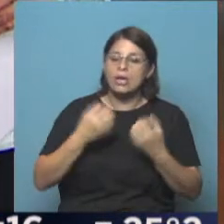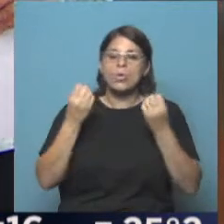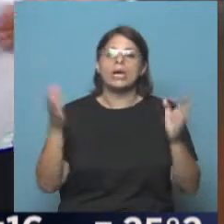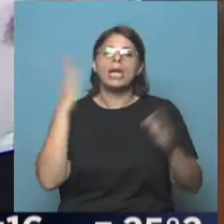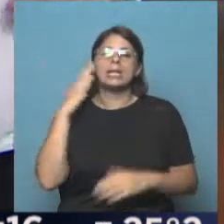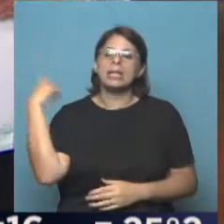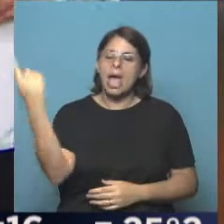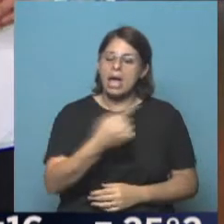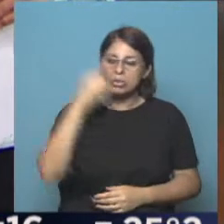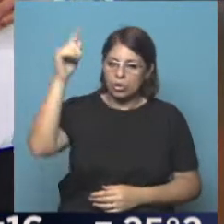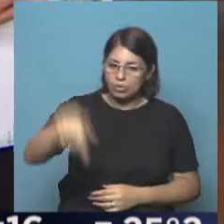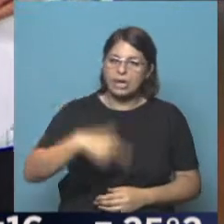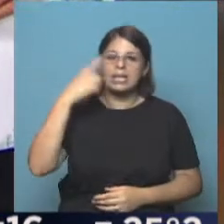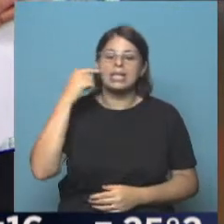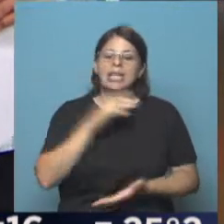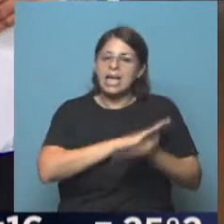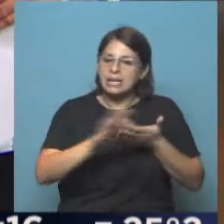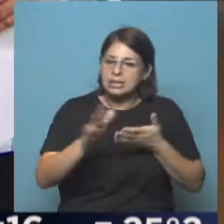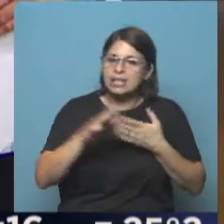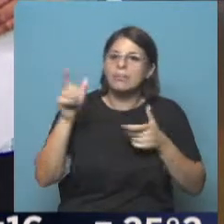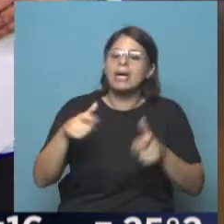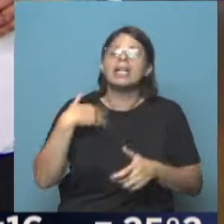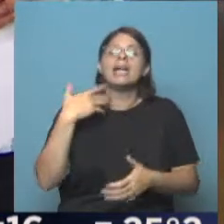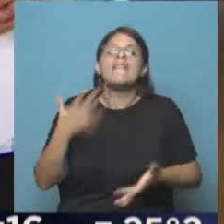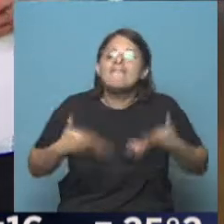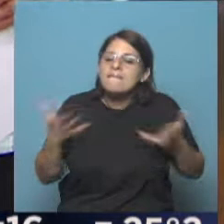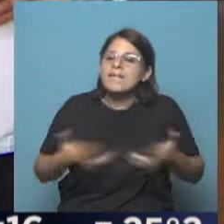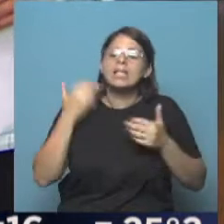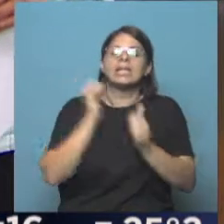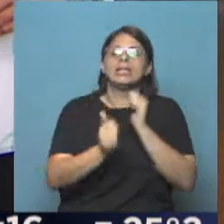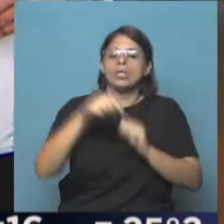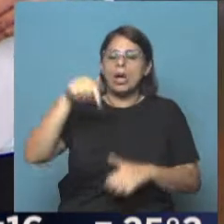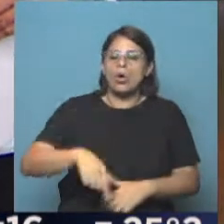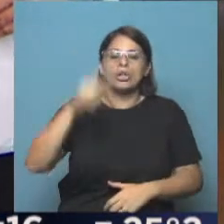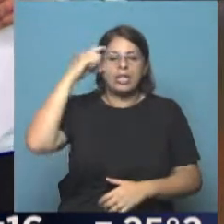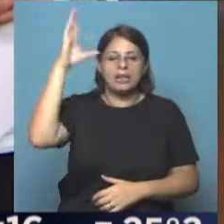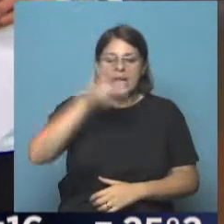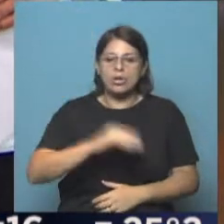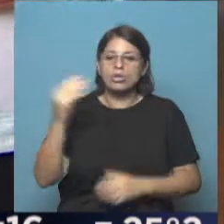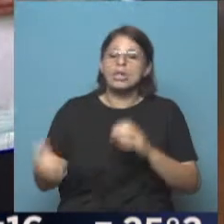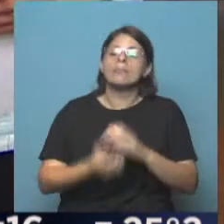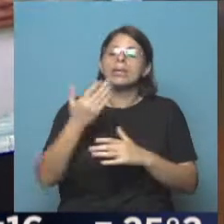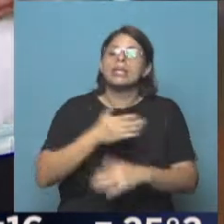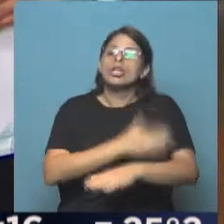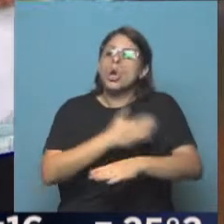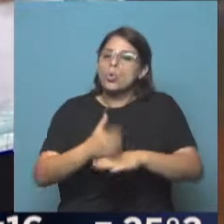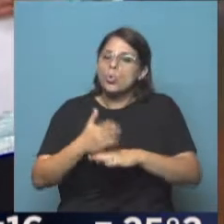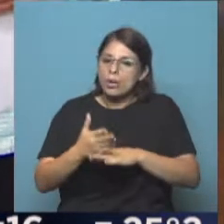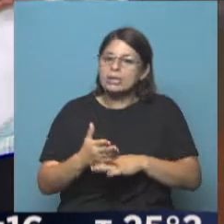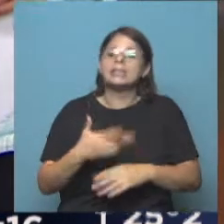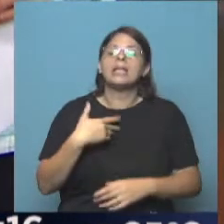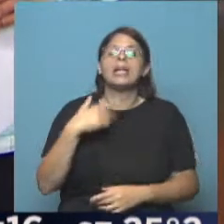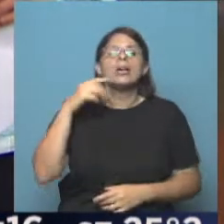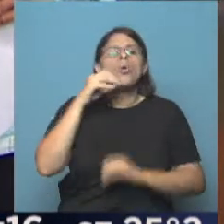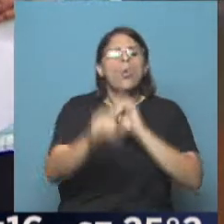tardes para todos. Llegó el día del estreno para Motivados por la Historia. Hoy a las 22 vamos a descubrir este documental y reality que